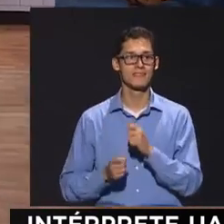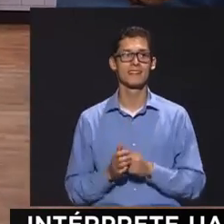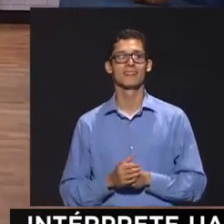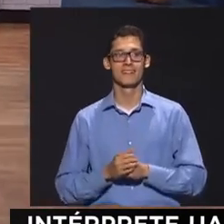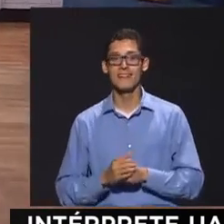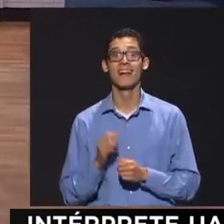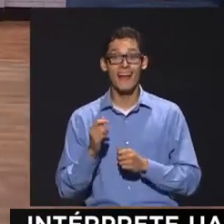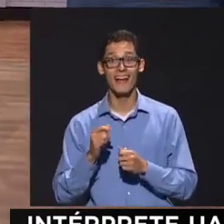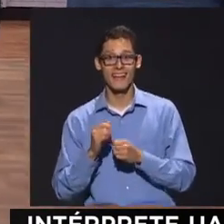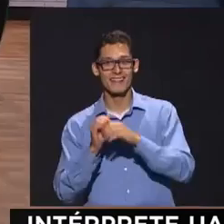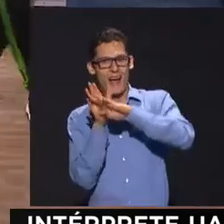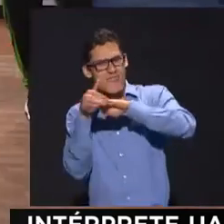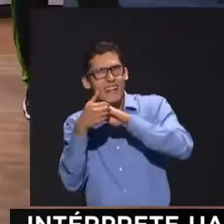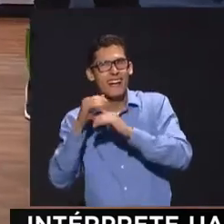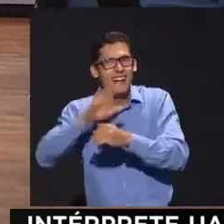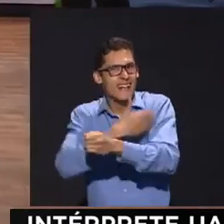el rey